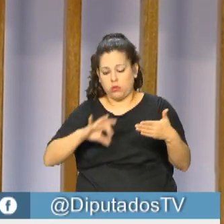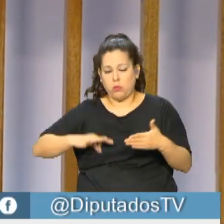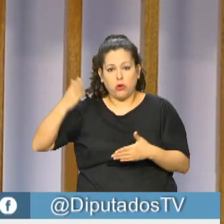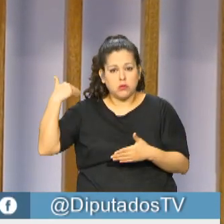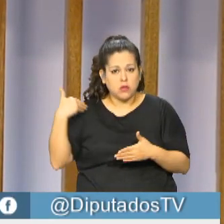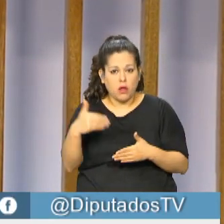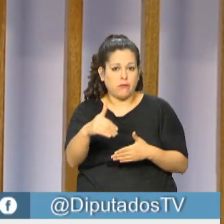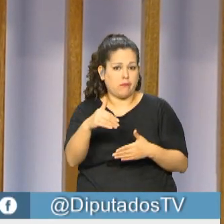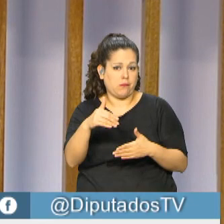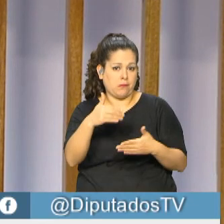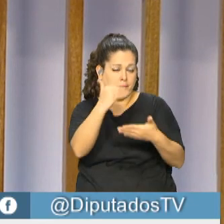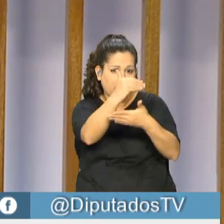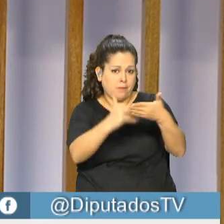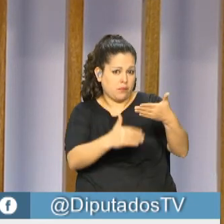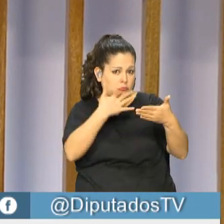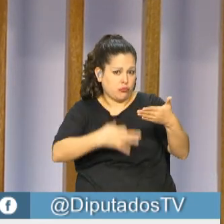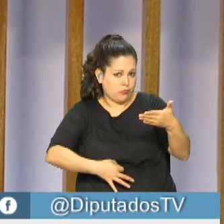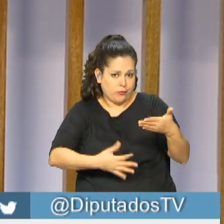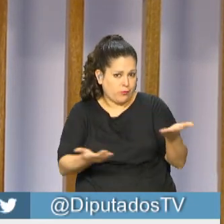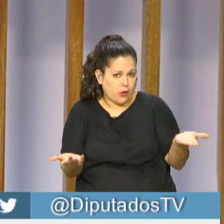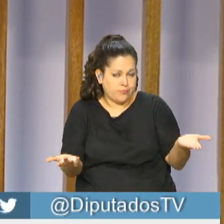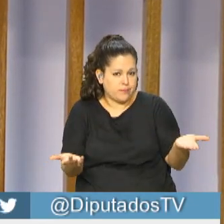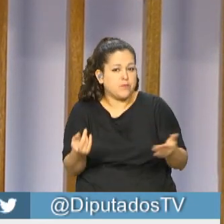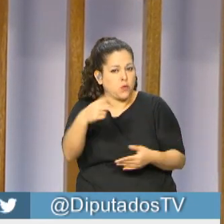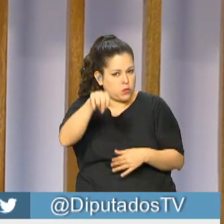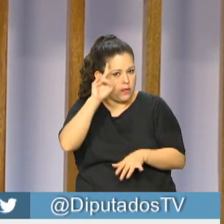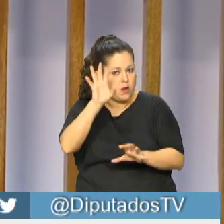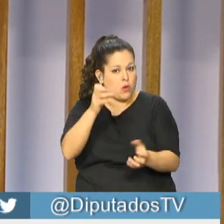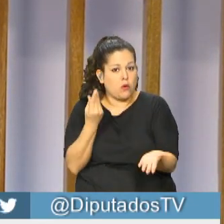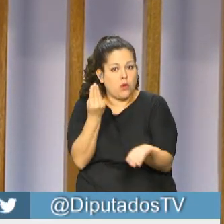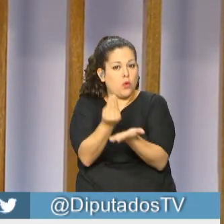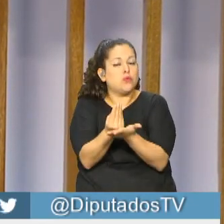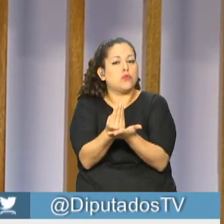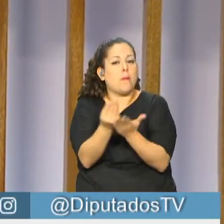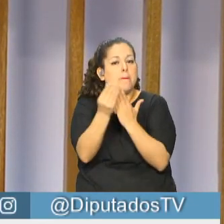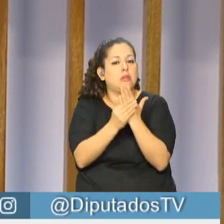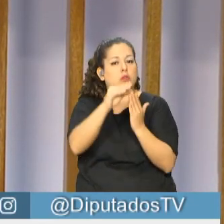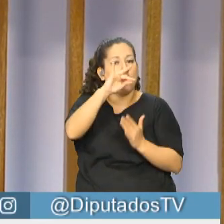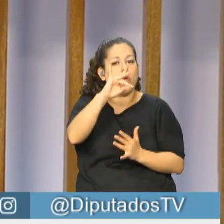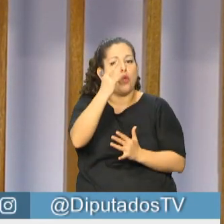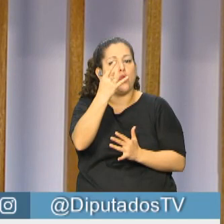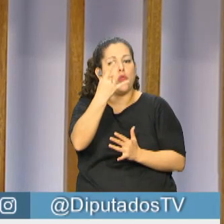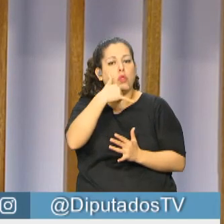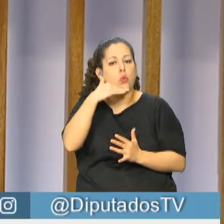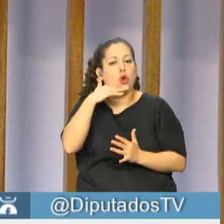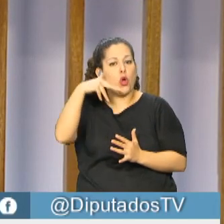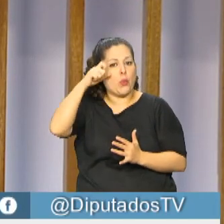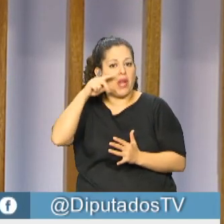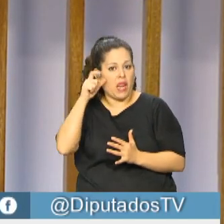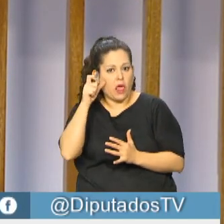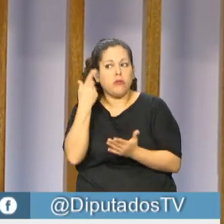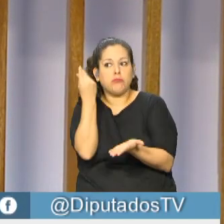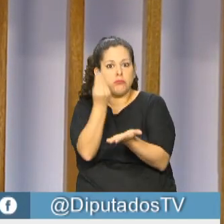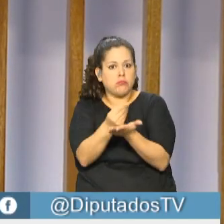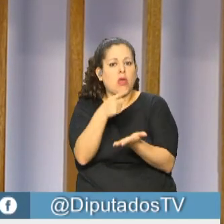se ha cumplido. Acuérdense que cuando asumió Duhovne, ajustó, apenas se aprobó el presupuesto, las